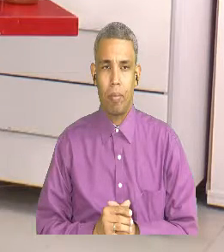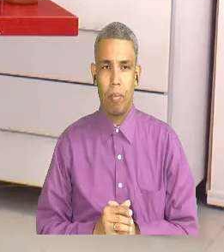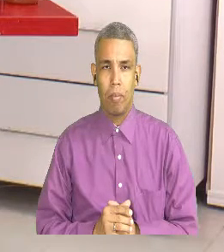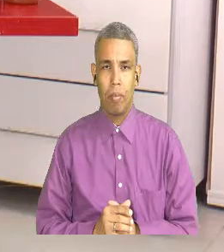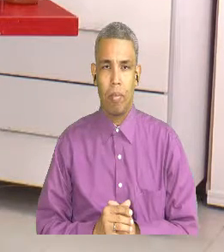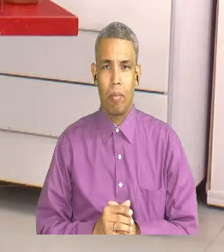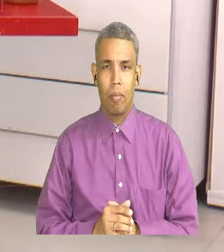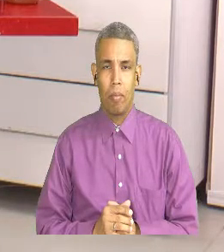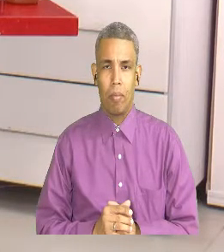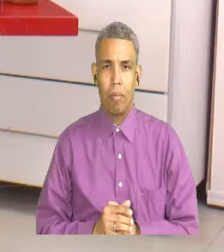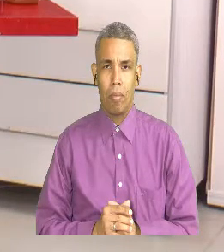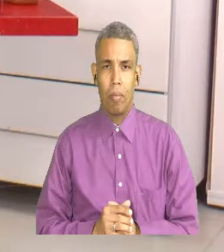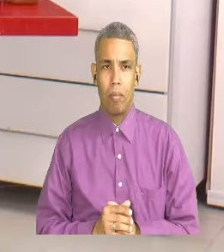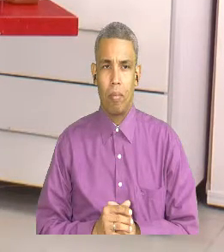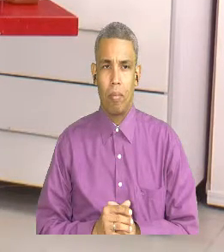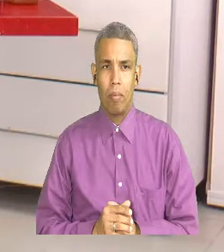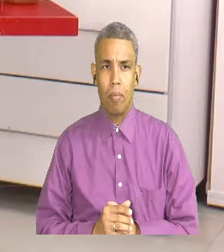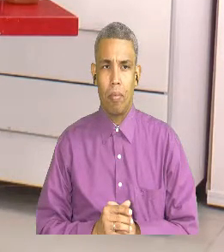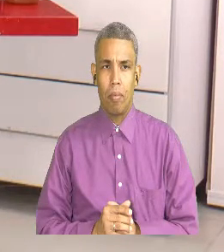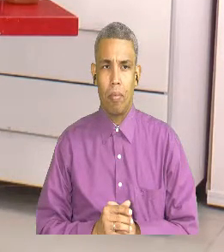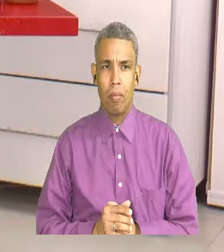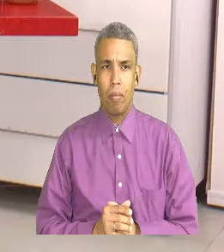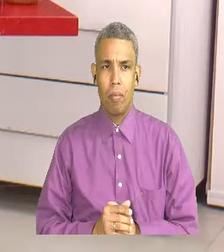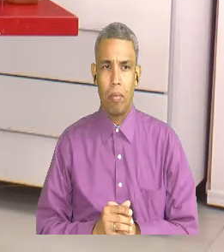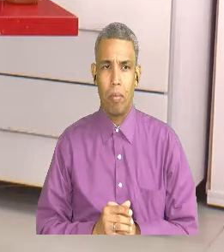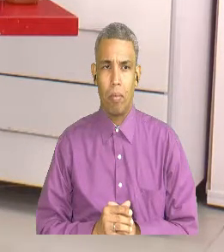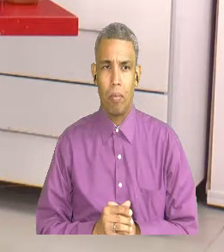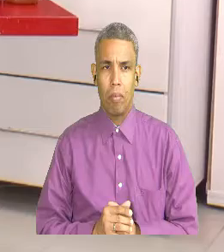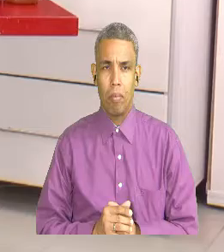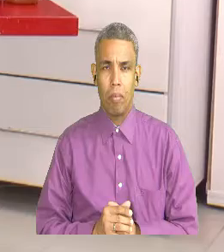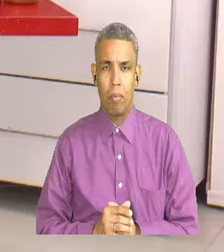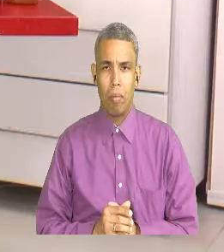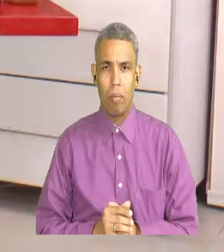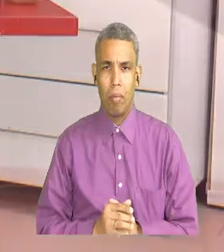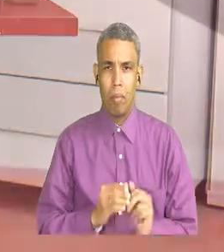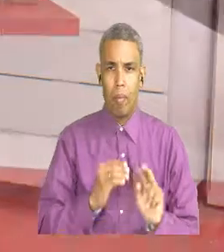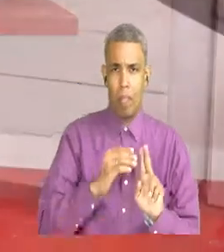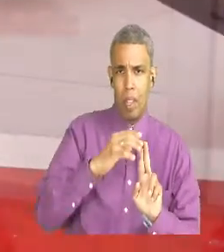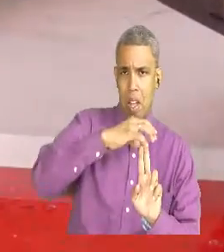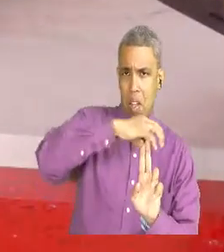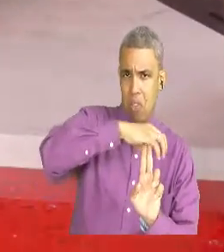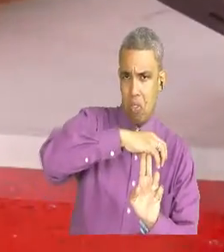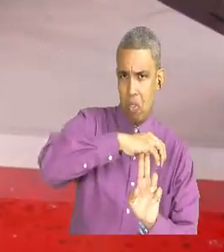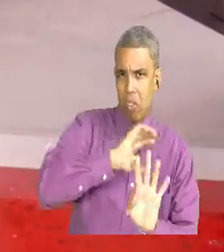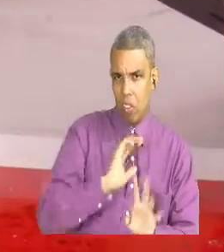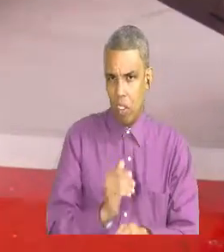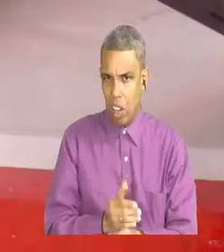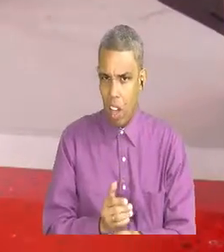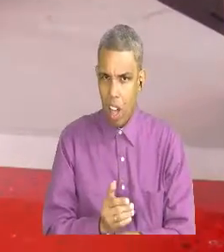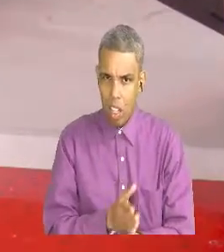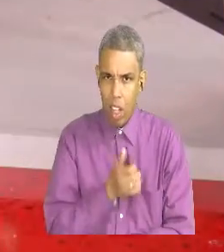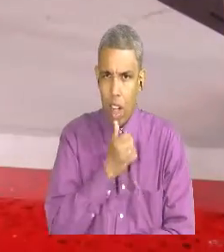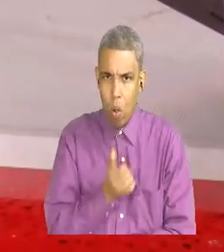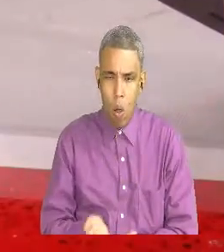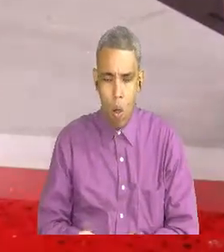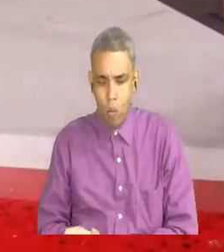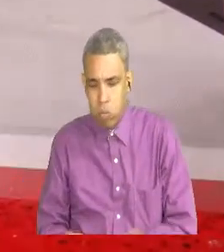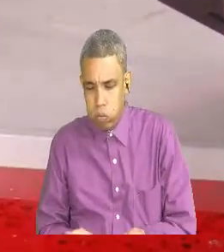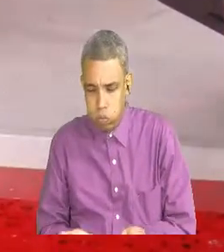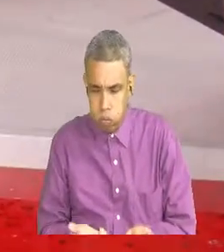precocido. El champiñón crudo igual también se puede manejar. Nosotros lo mantenemos precocido por la cantidad